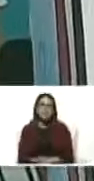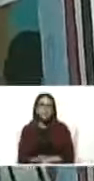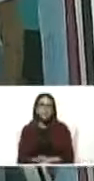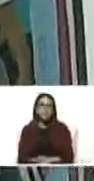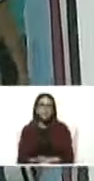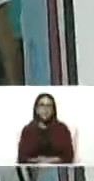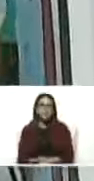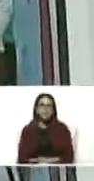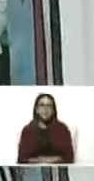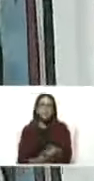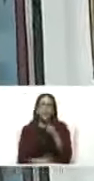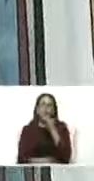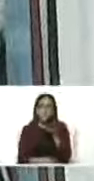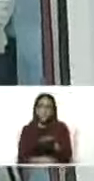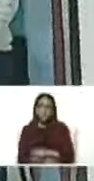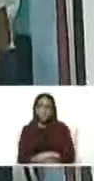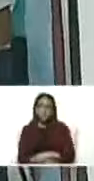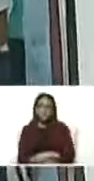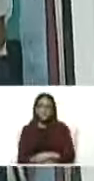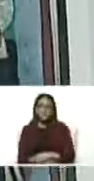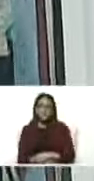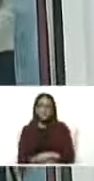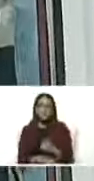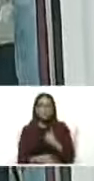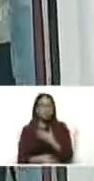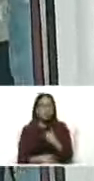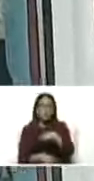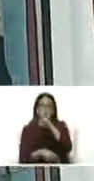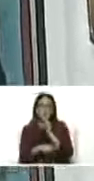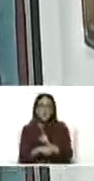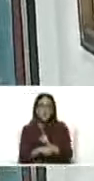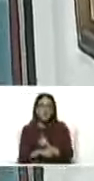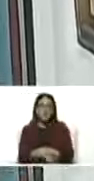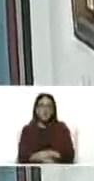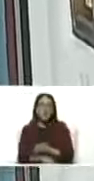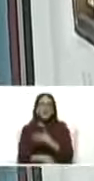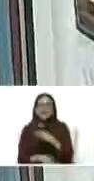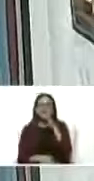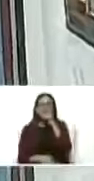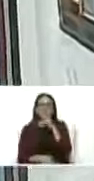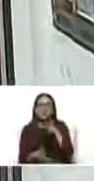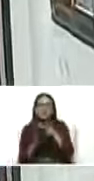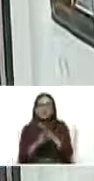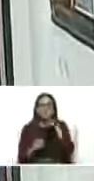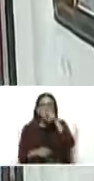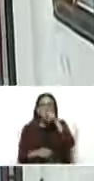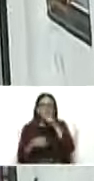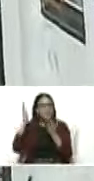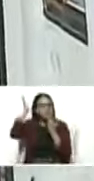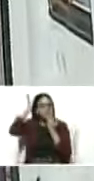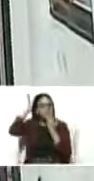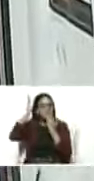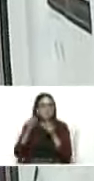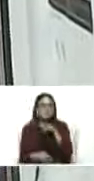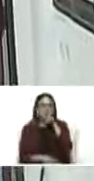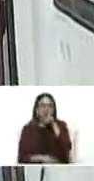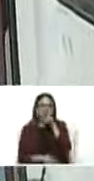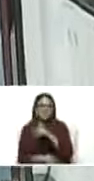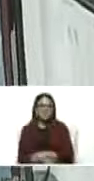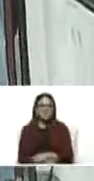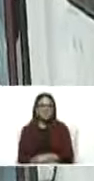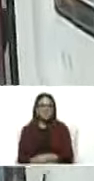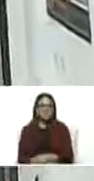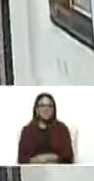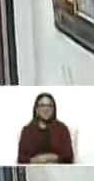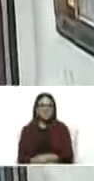Bueno, primero quiero hablarle en mi idioma, presidente, al pueblo Yeral, al Yengatú, Maita